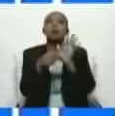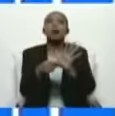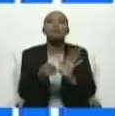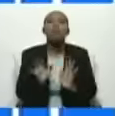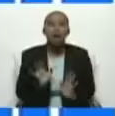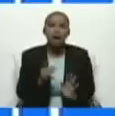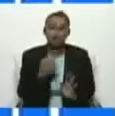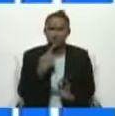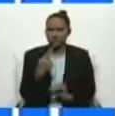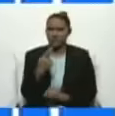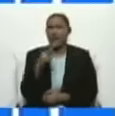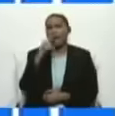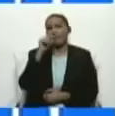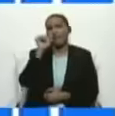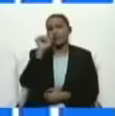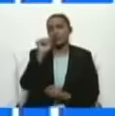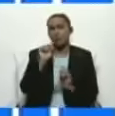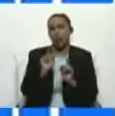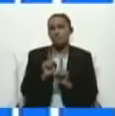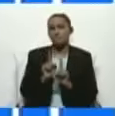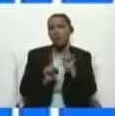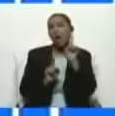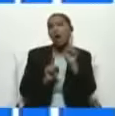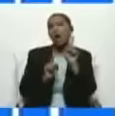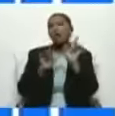10 puntos en 10 días.